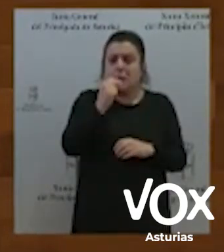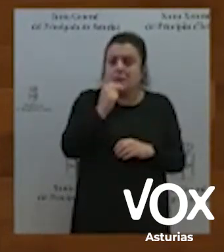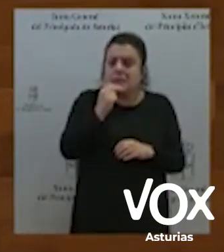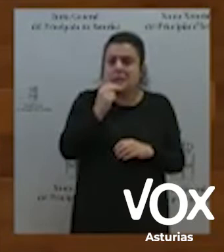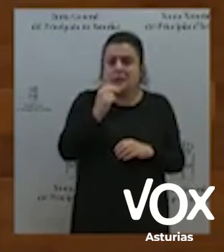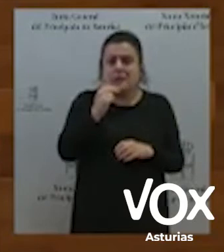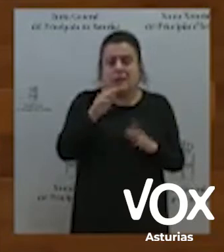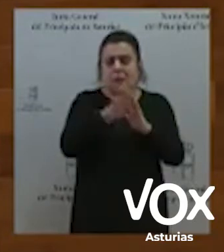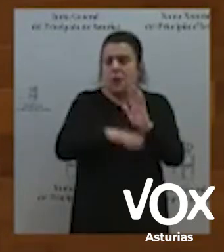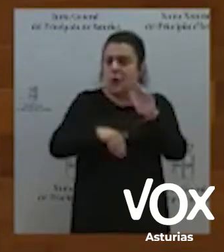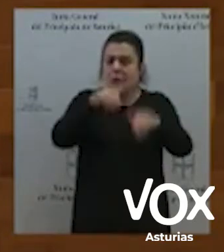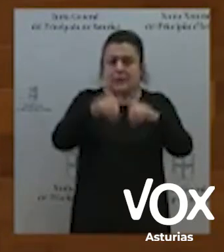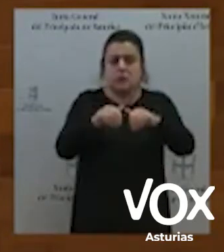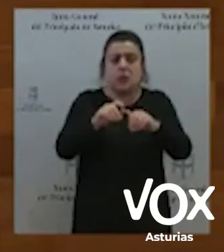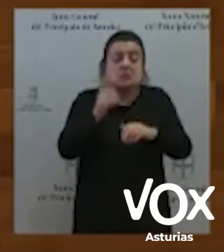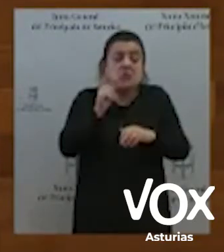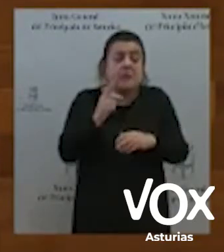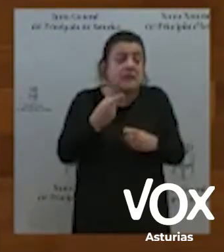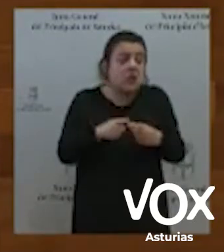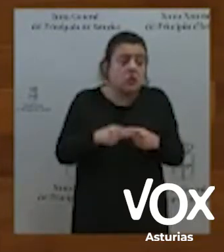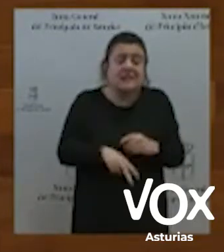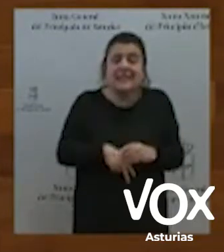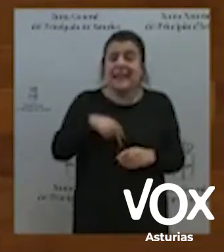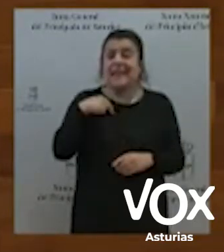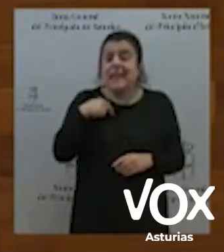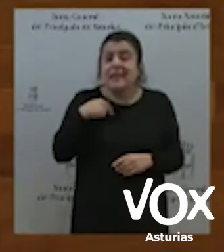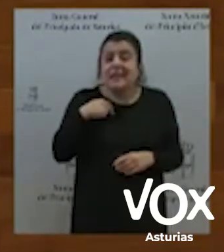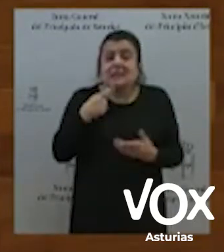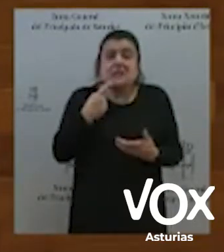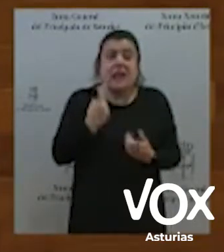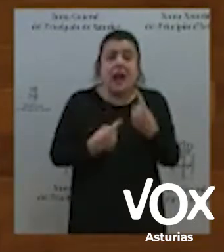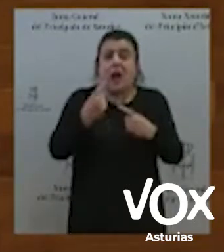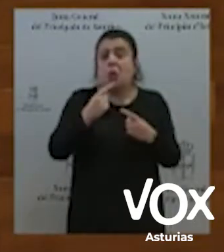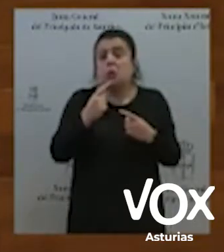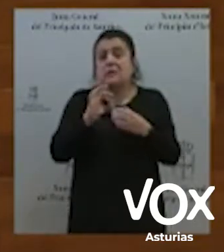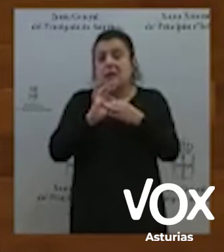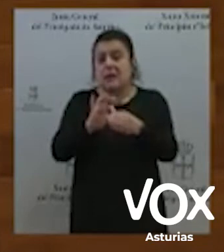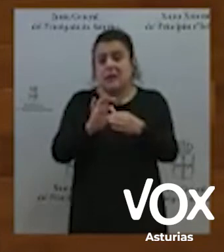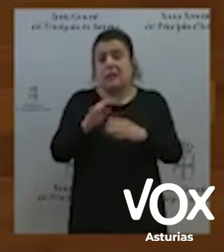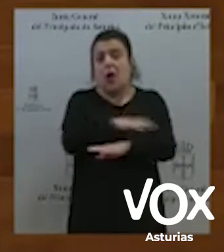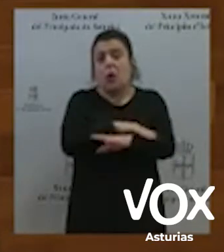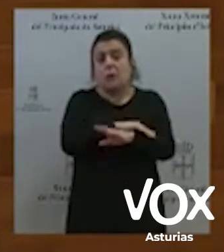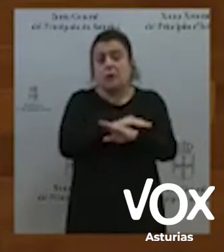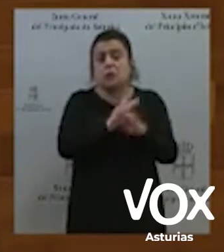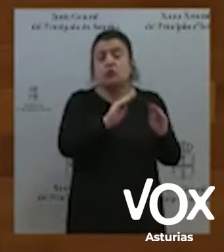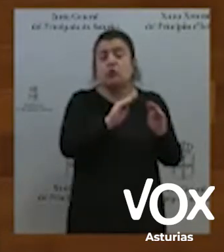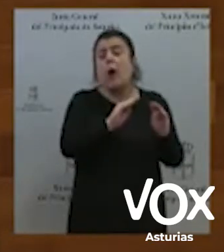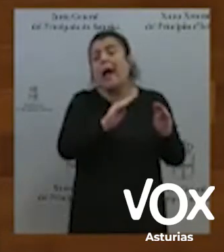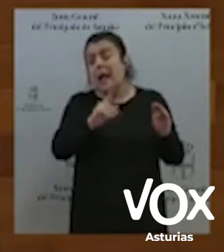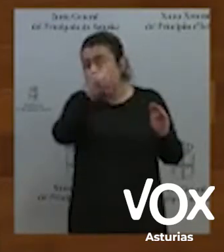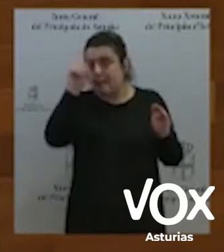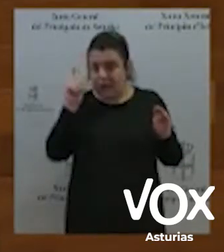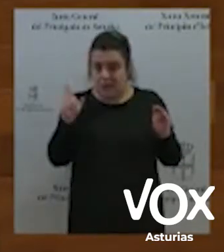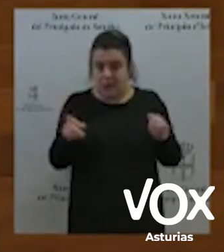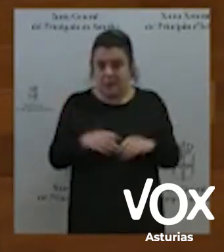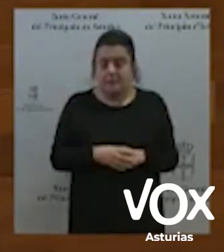las cuales no dejan de ser una remisión a su propio Gobierno en Madrid. Sí les apoyaremos en algunas iniciativas, como la de la